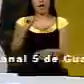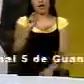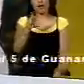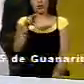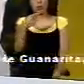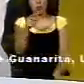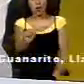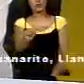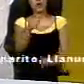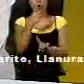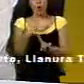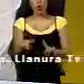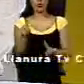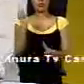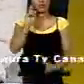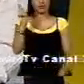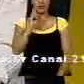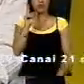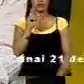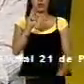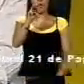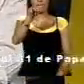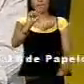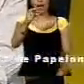desde Papelón, la página